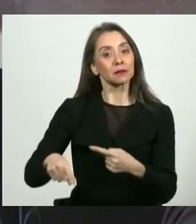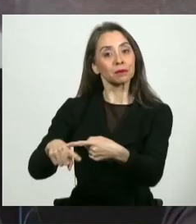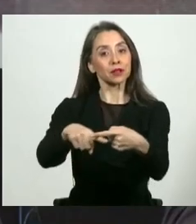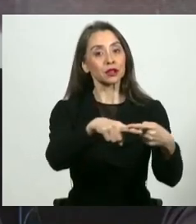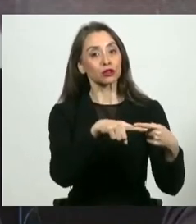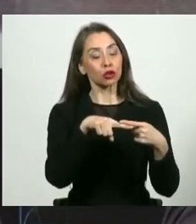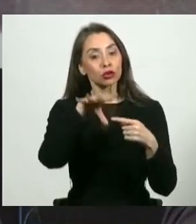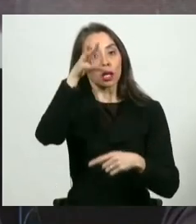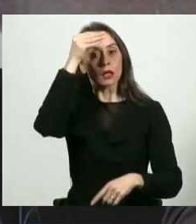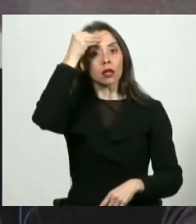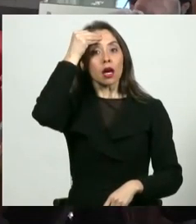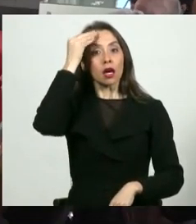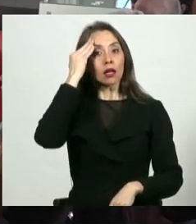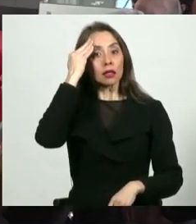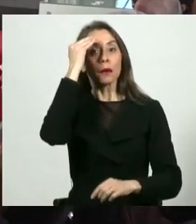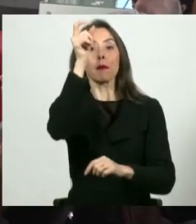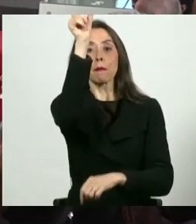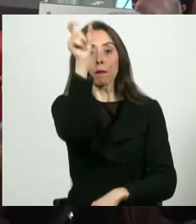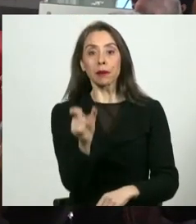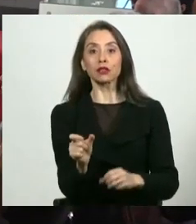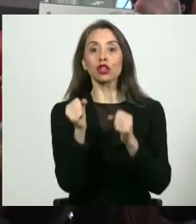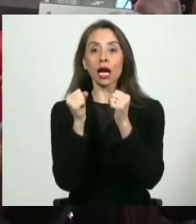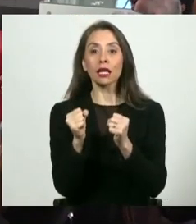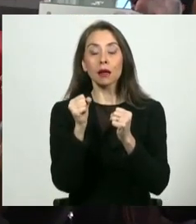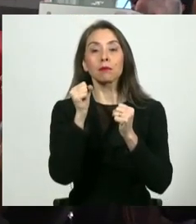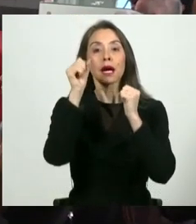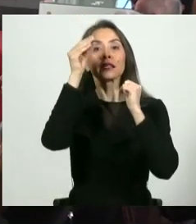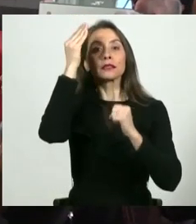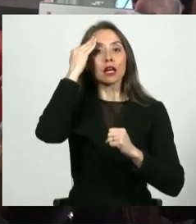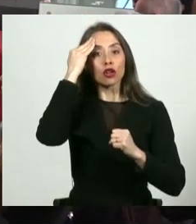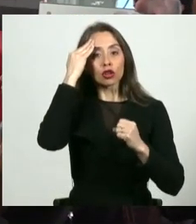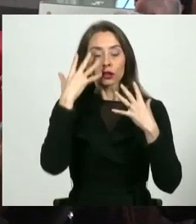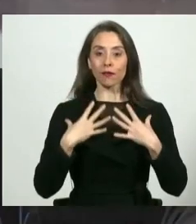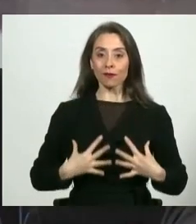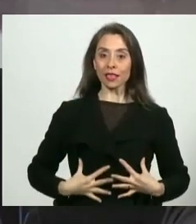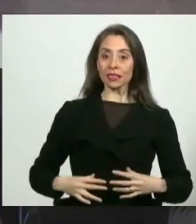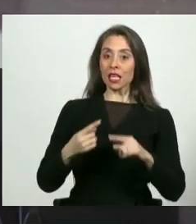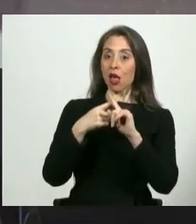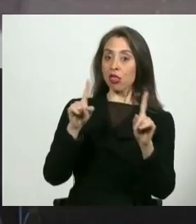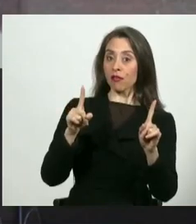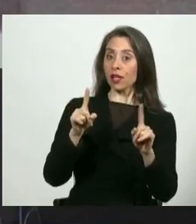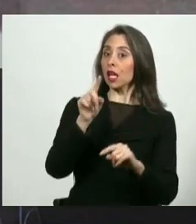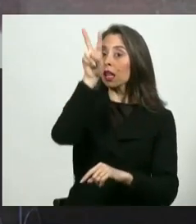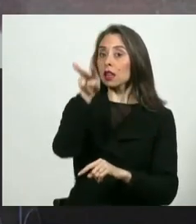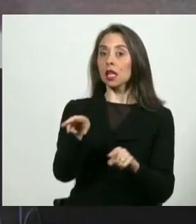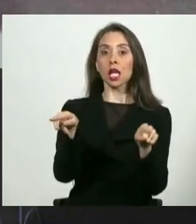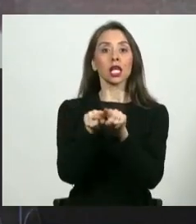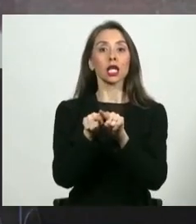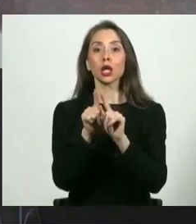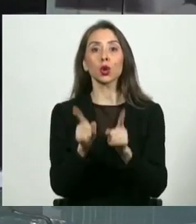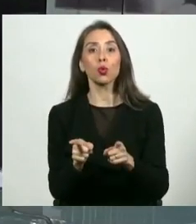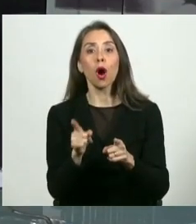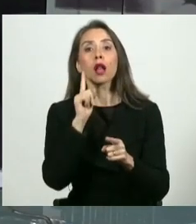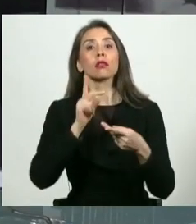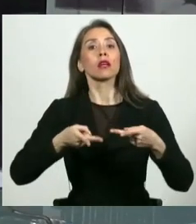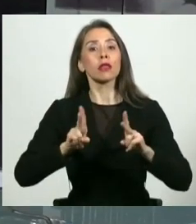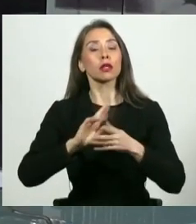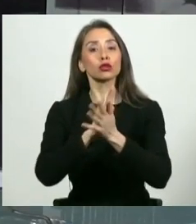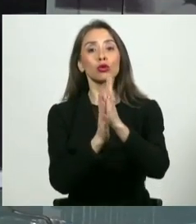debemos mentalizarnos que las personas con capacidades cognitivas o físicas diferentes son iguales en dignidad y derecho que todos